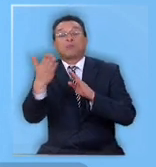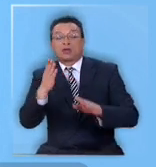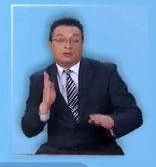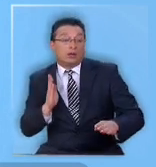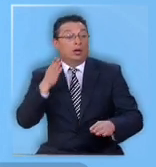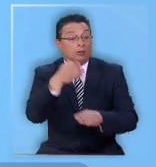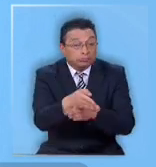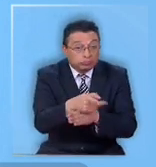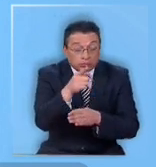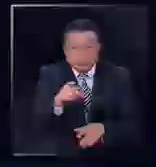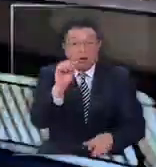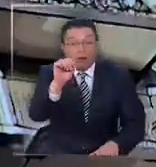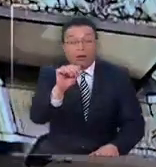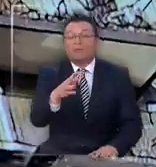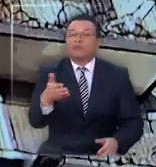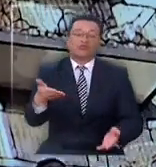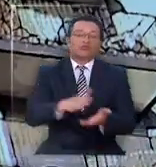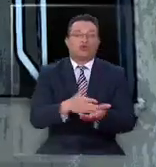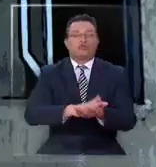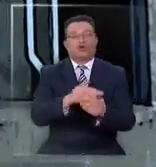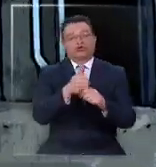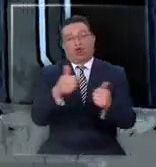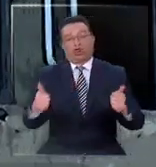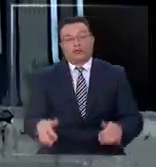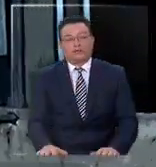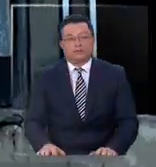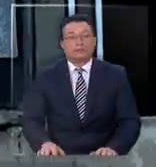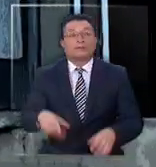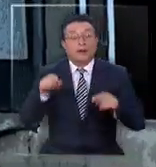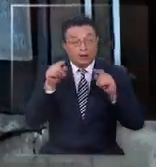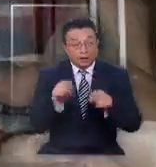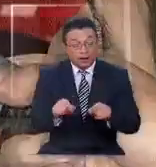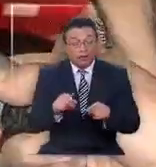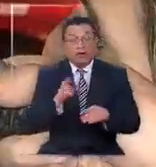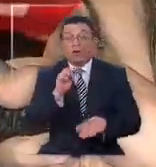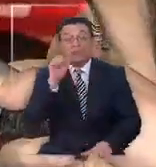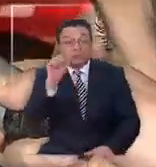6 cadáveres. Golpeamos la puerta, nadie respondió.